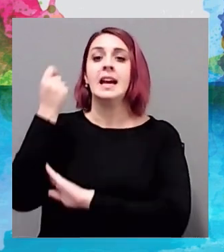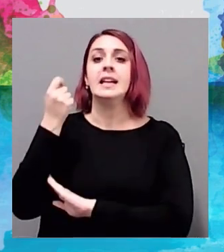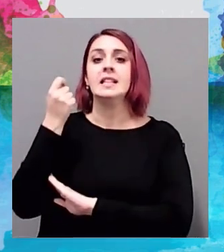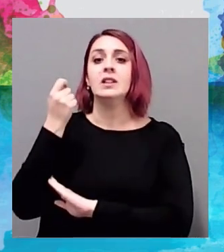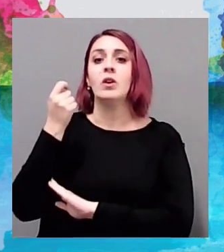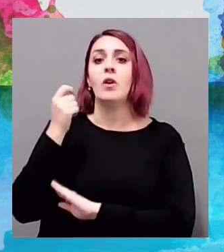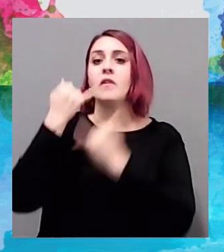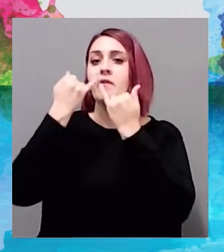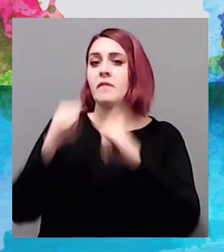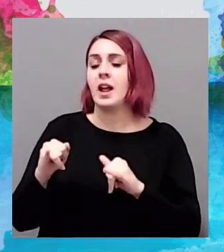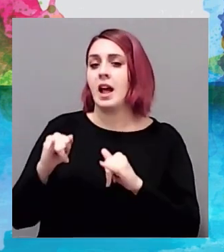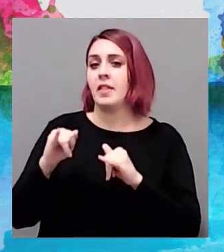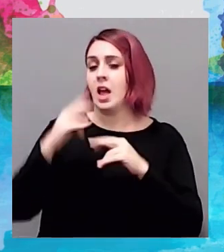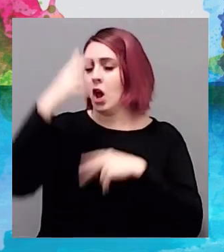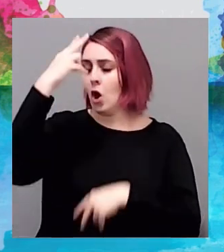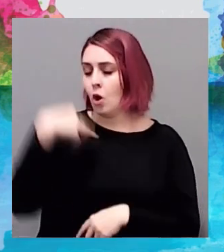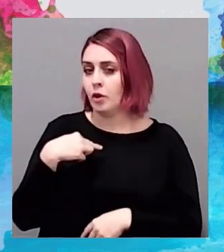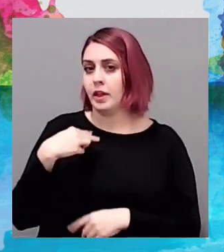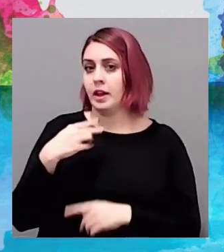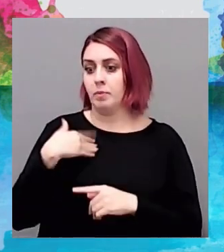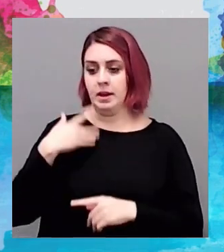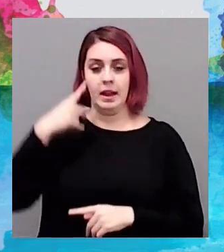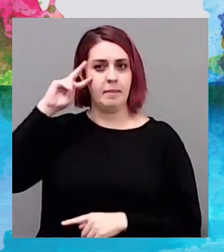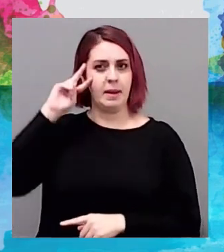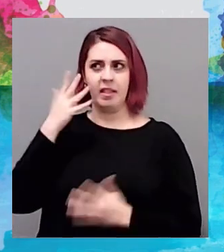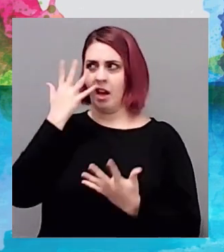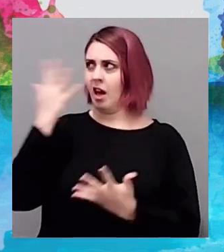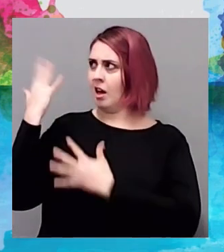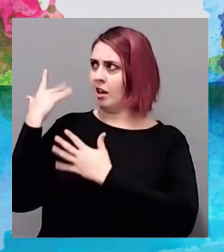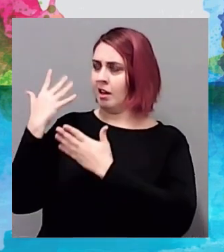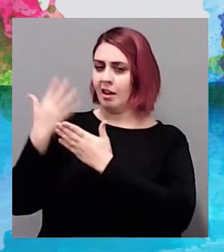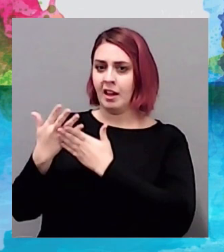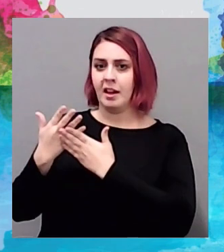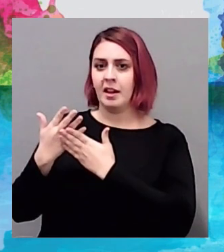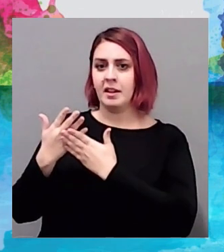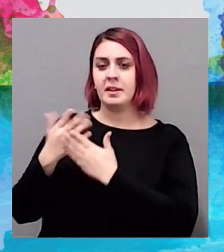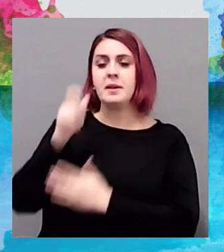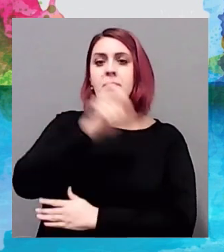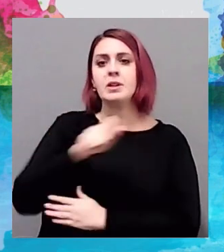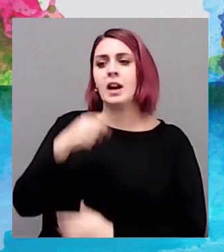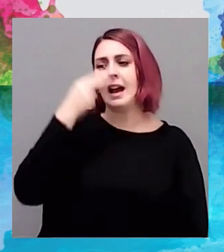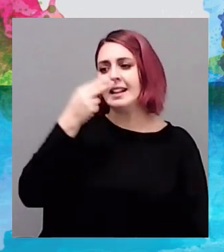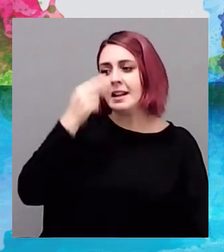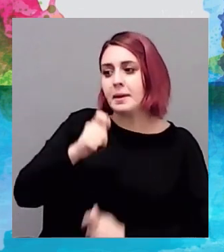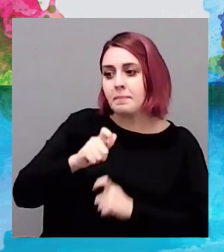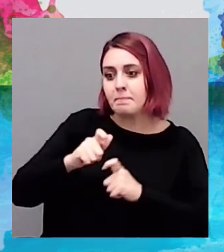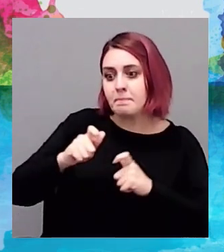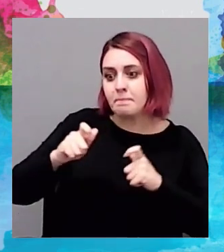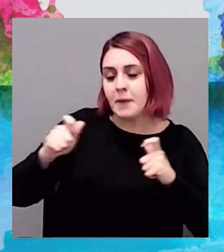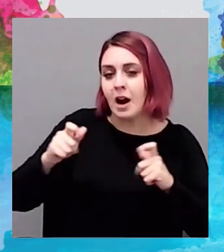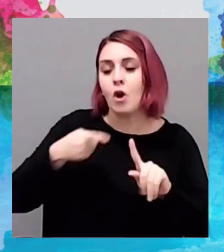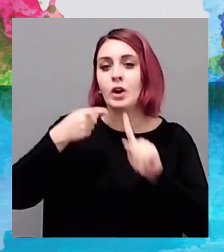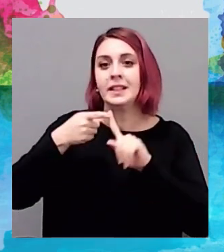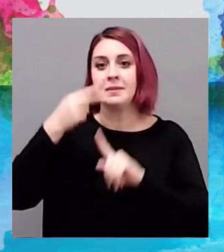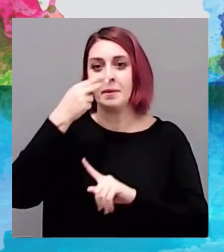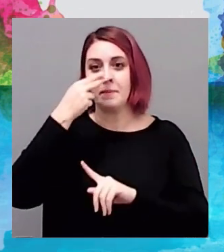vez hay más visitantes, al menos en mi experiencia en los últimos 10 años, cada vez hay más personas interesadas en visitas, cada vez